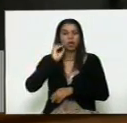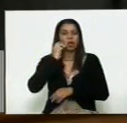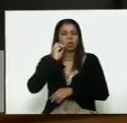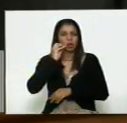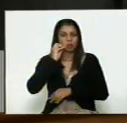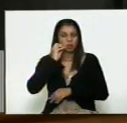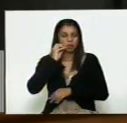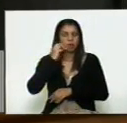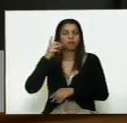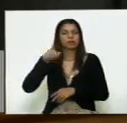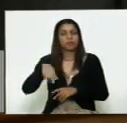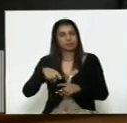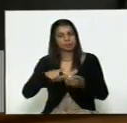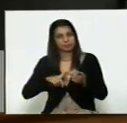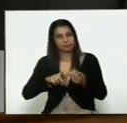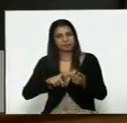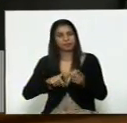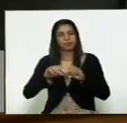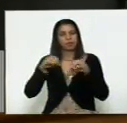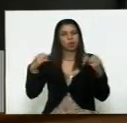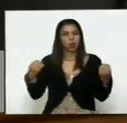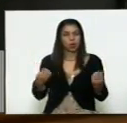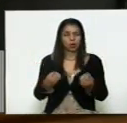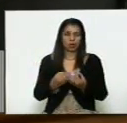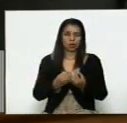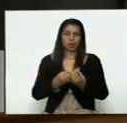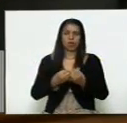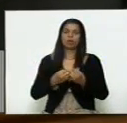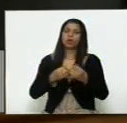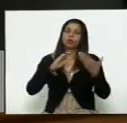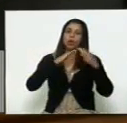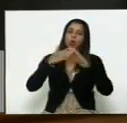adolescentes, así como las organizaciones del Poder